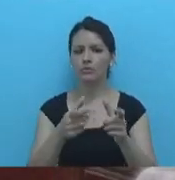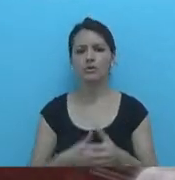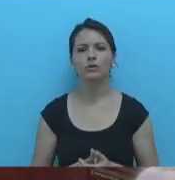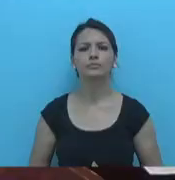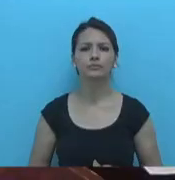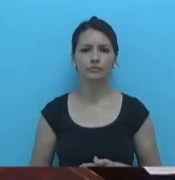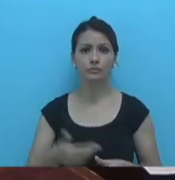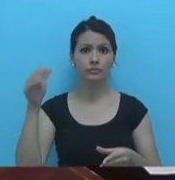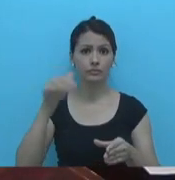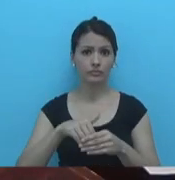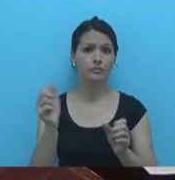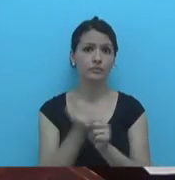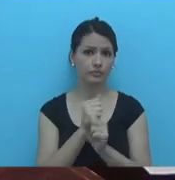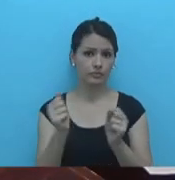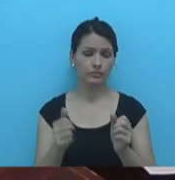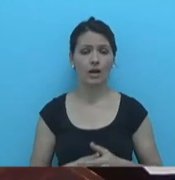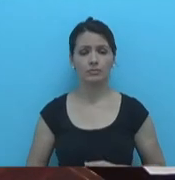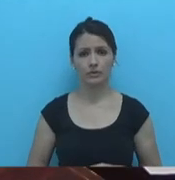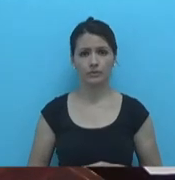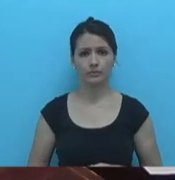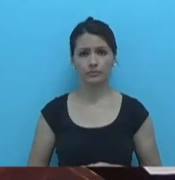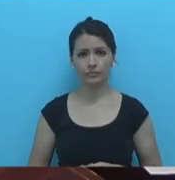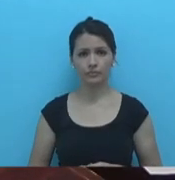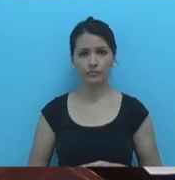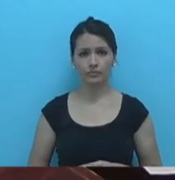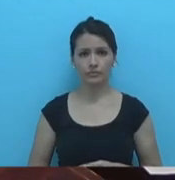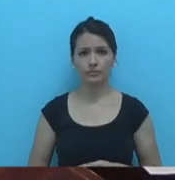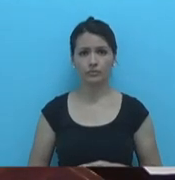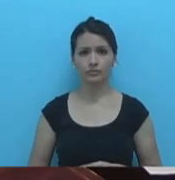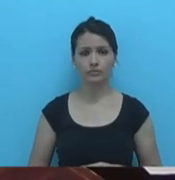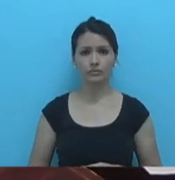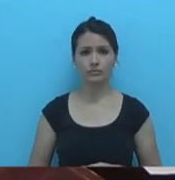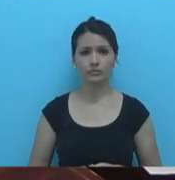sesión. La votación preferencia para una sesión, aprobado.